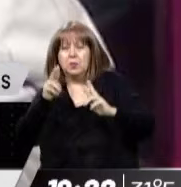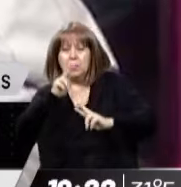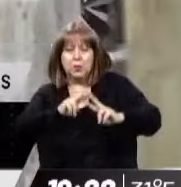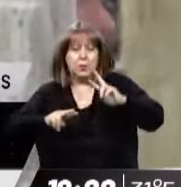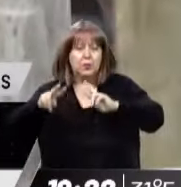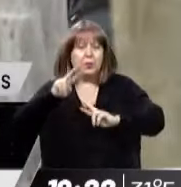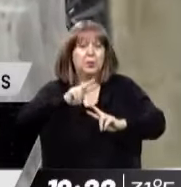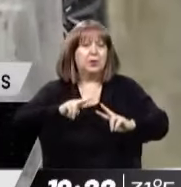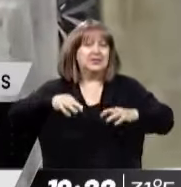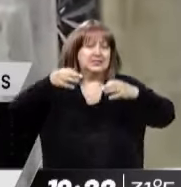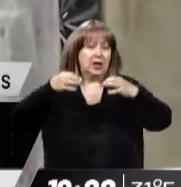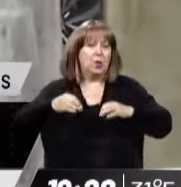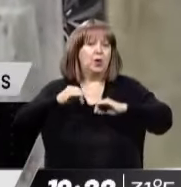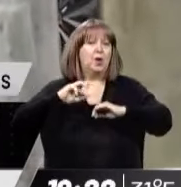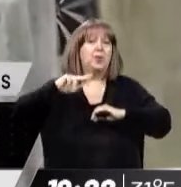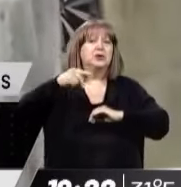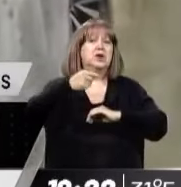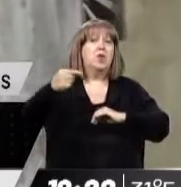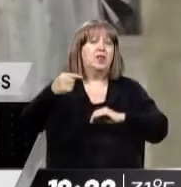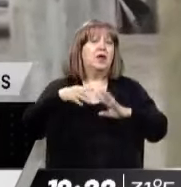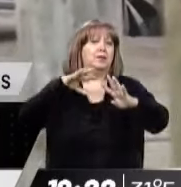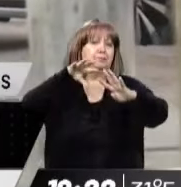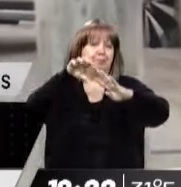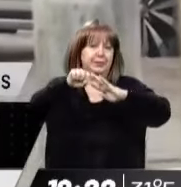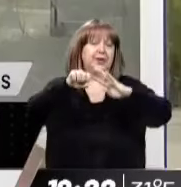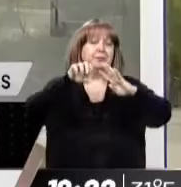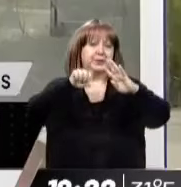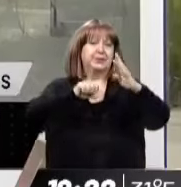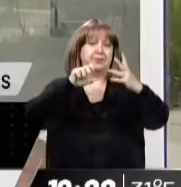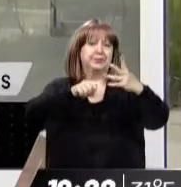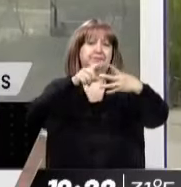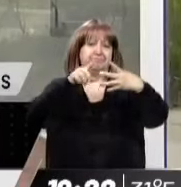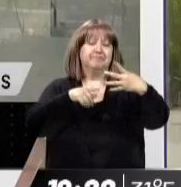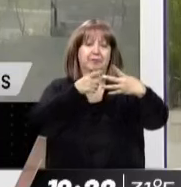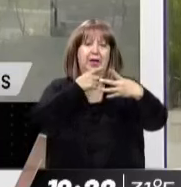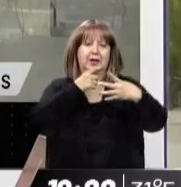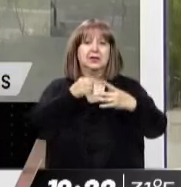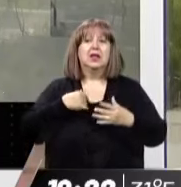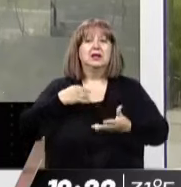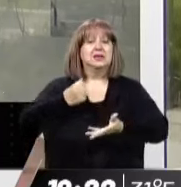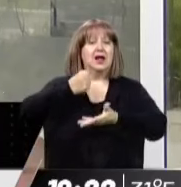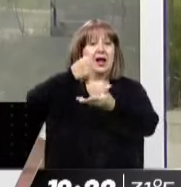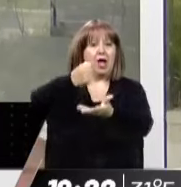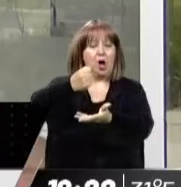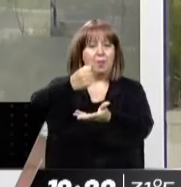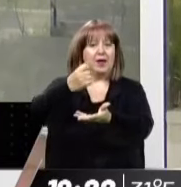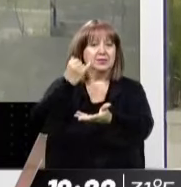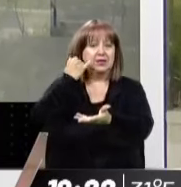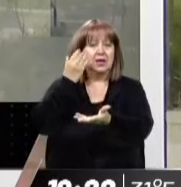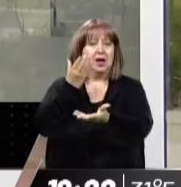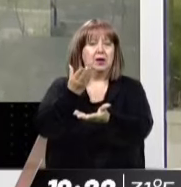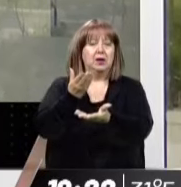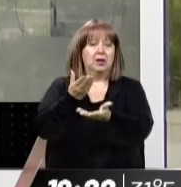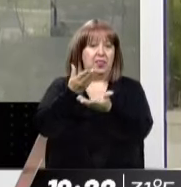y en los próximos días habrá novedades respecto a la captura de tales personas. Sigue vigente el pedido de recompensa y la Fiscalía creo que iba a pedir